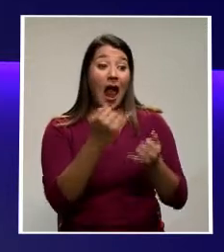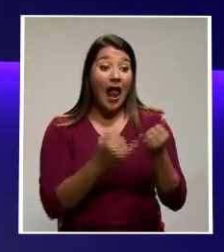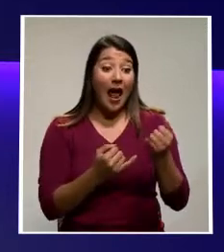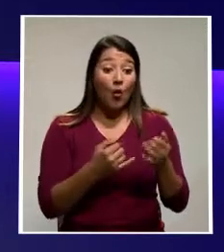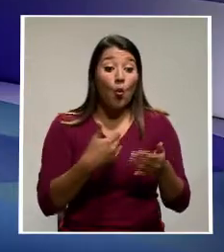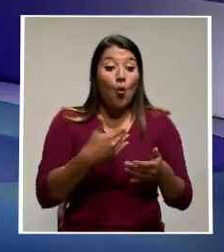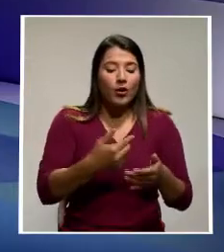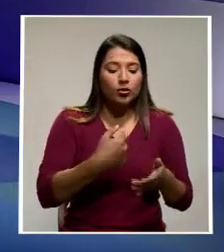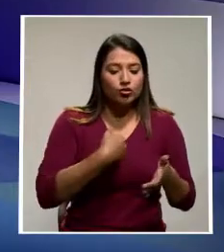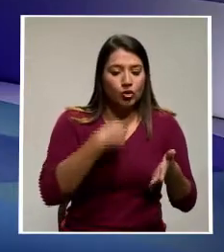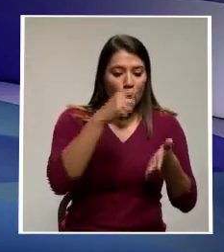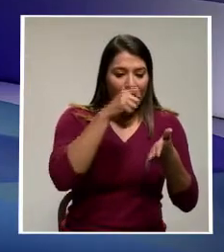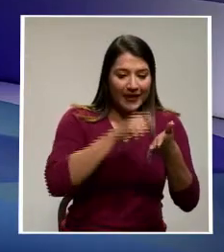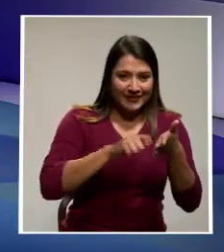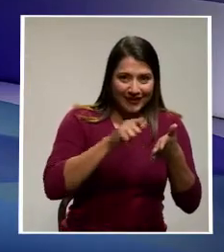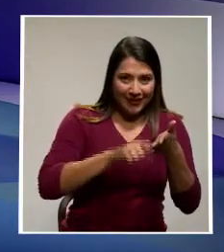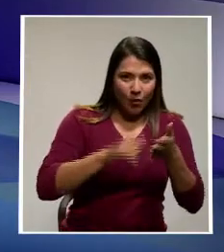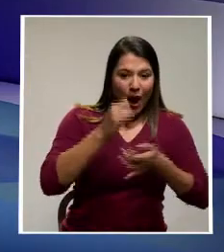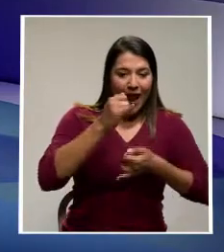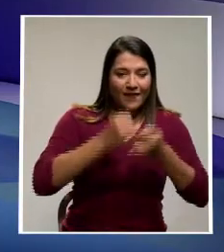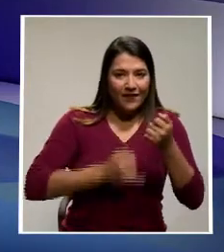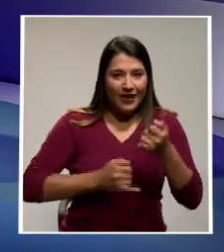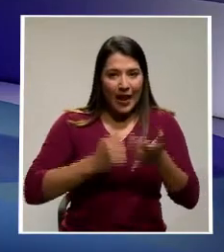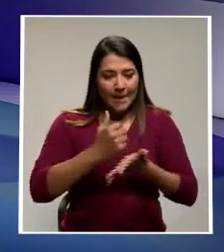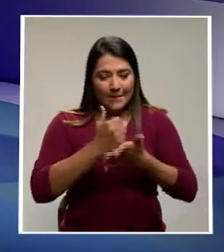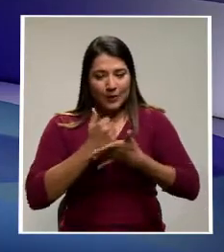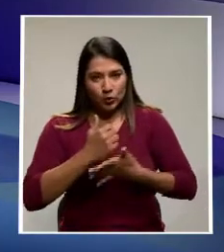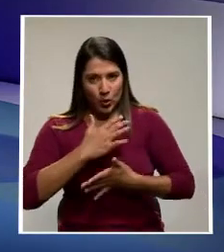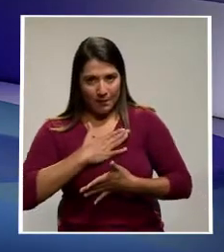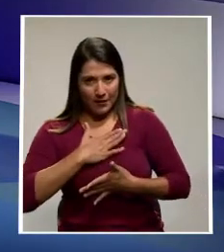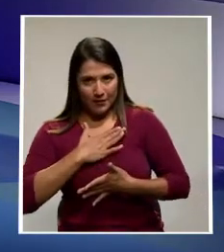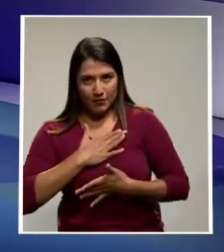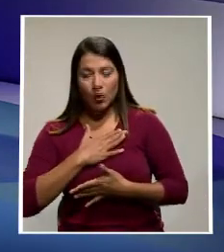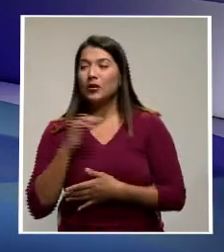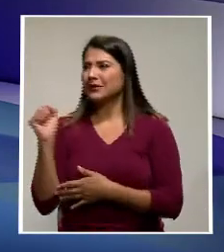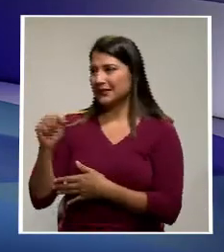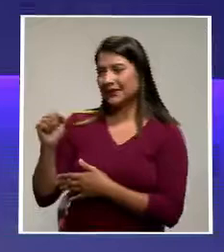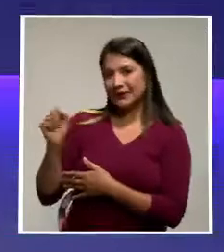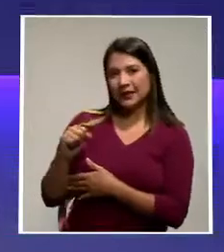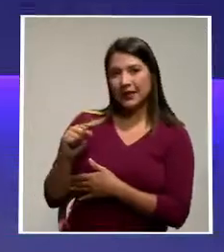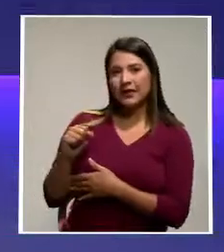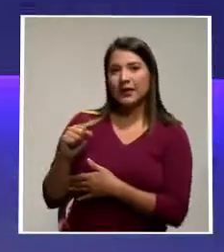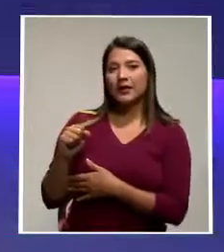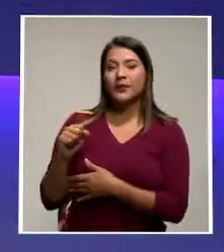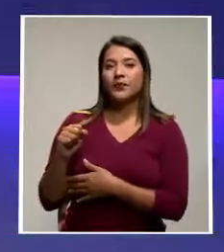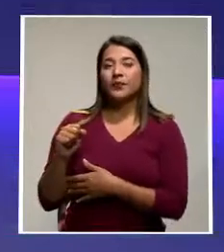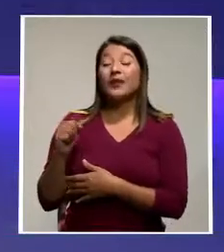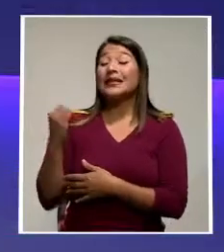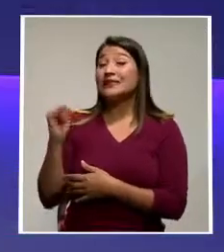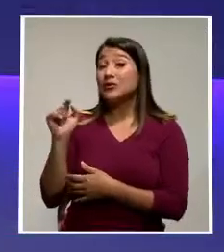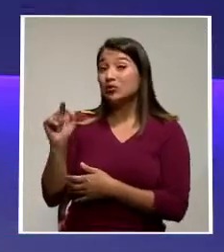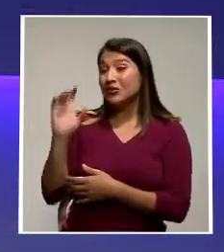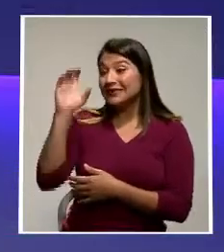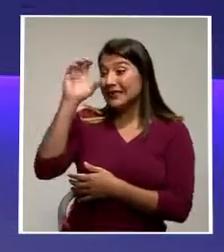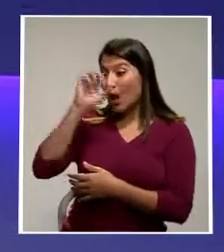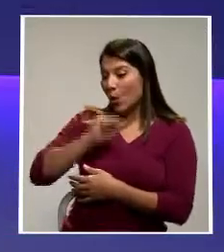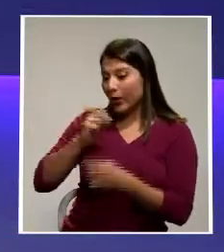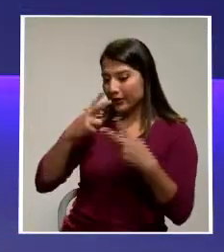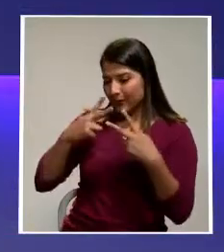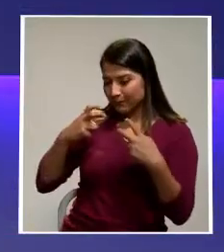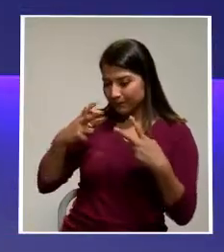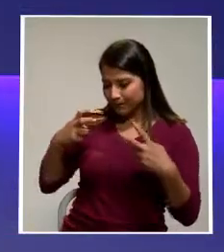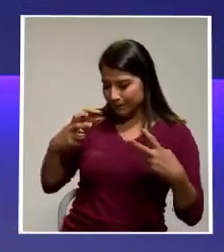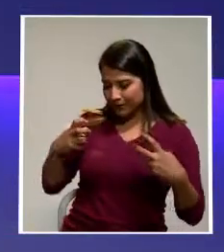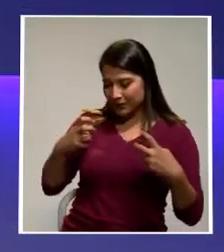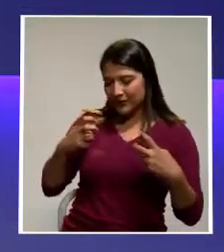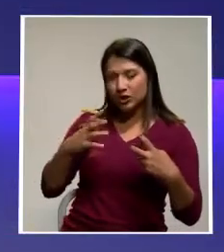pero también no son solo dos corrientes paralelas, en un momento se entrecruzan, ¿verdad? Si vos descubrís tu verdad profunda y la